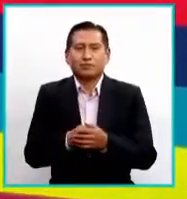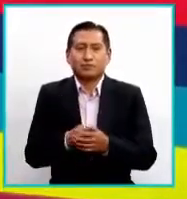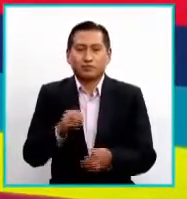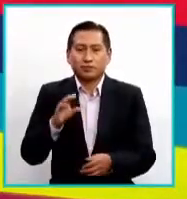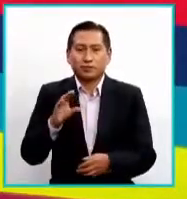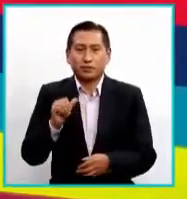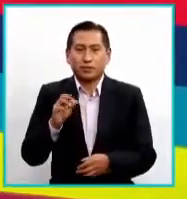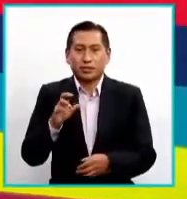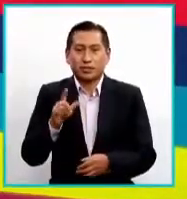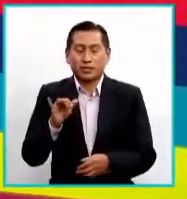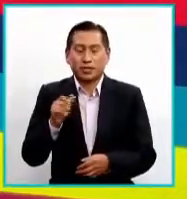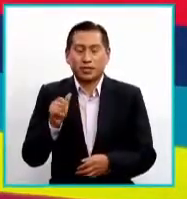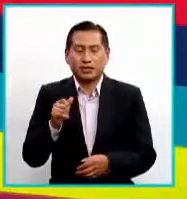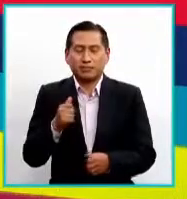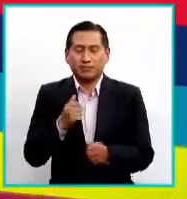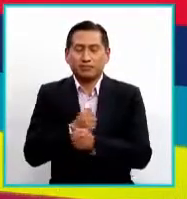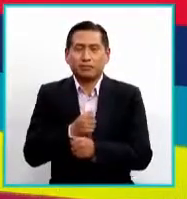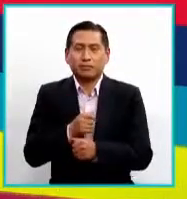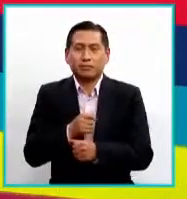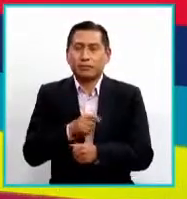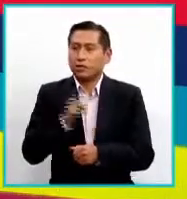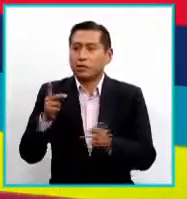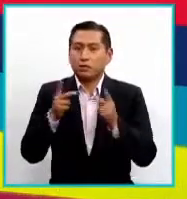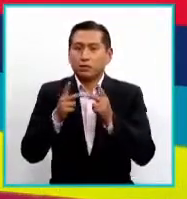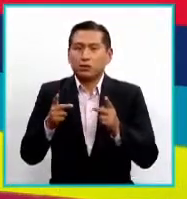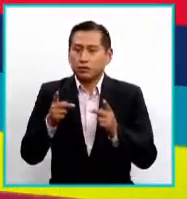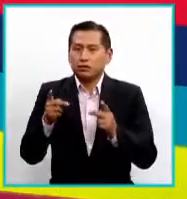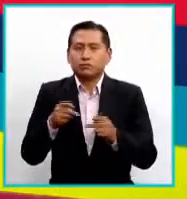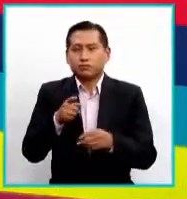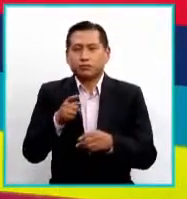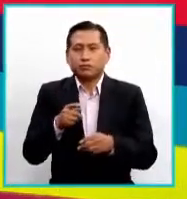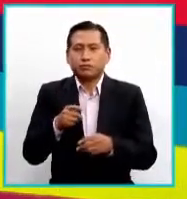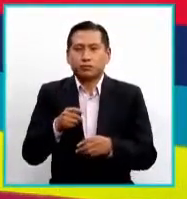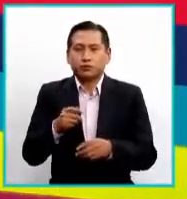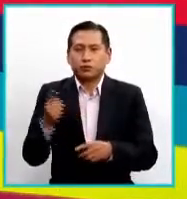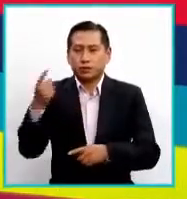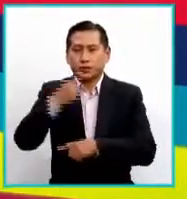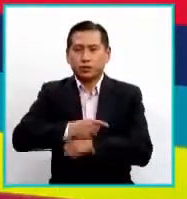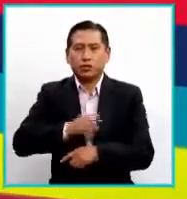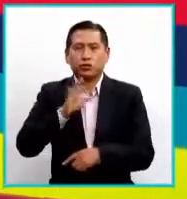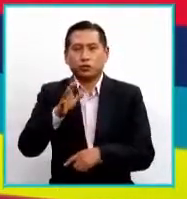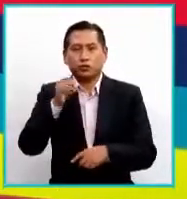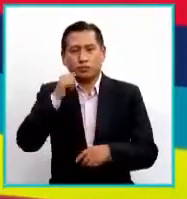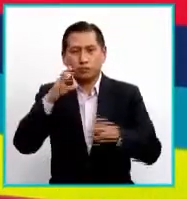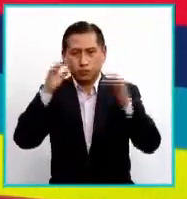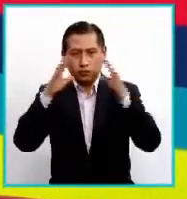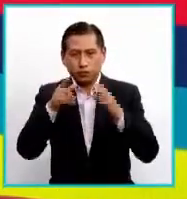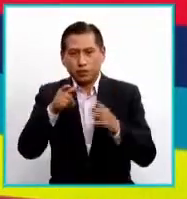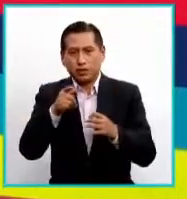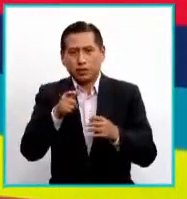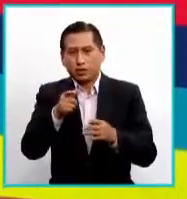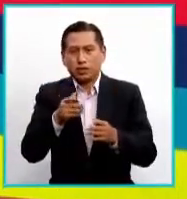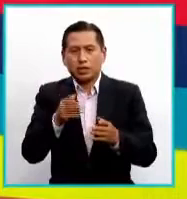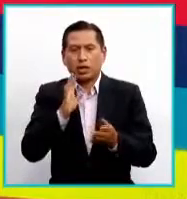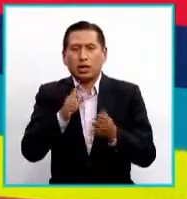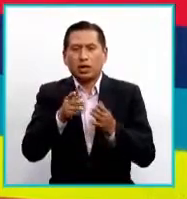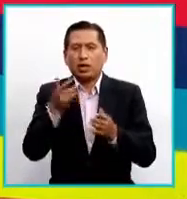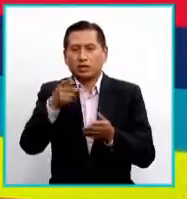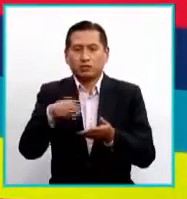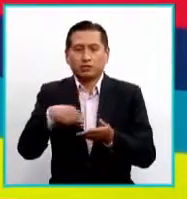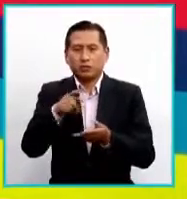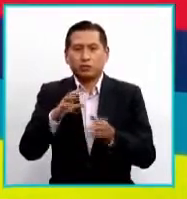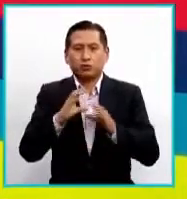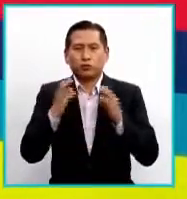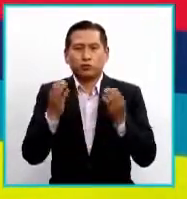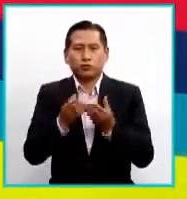Carlita querida, nadie imaginaba allá en Potosí el día aquel en el que tu profesora hizo repetir una danza de tu curso